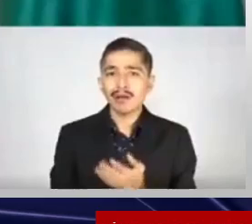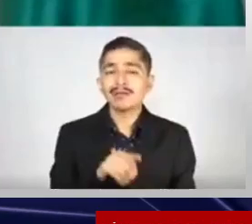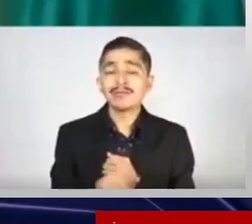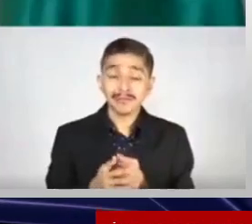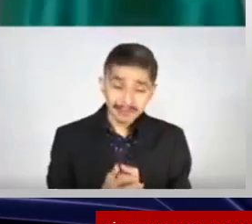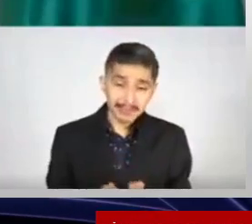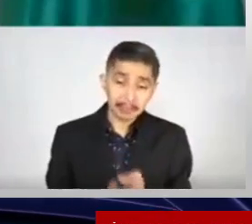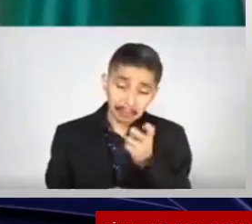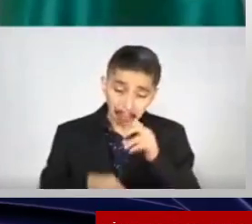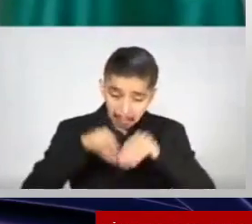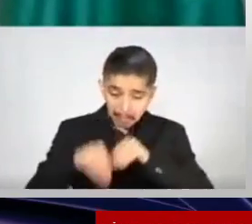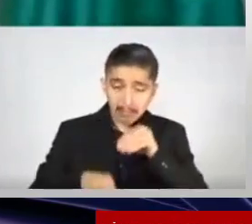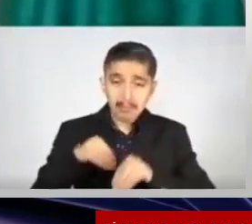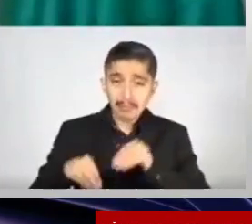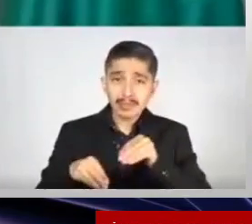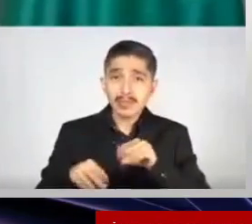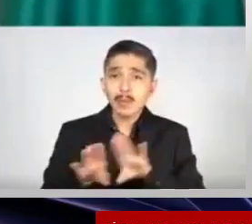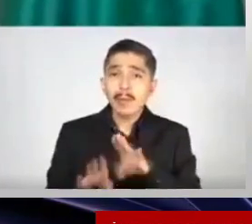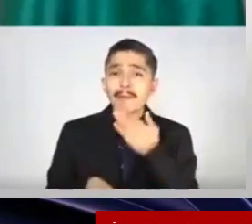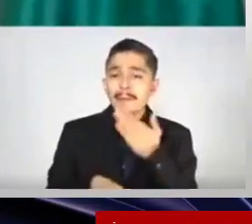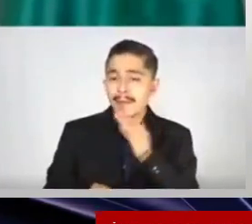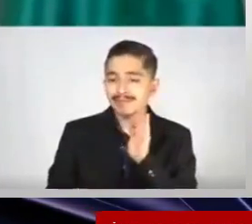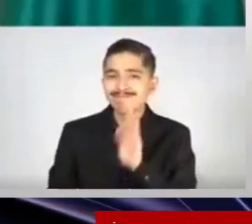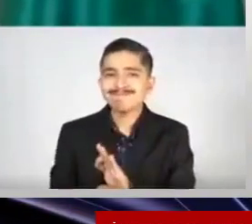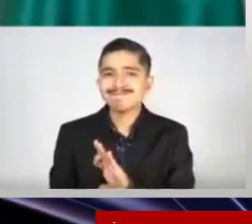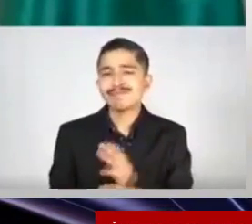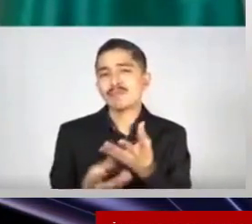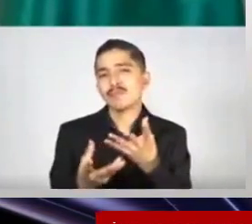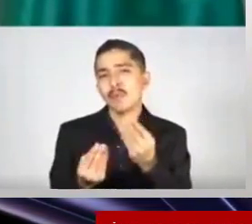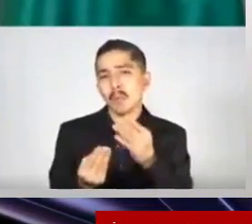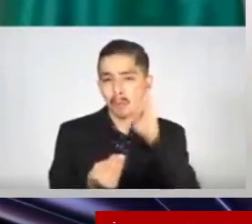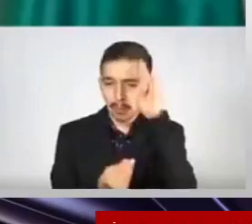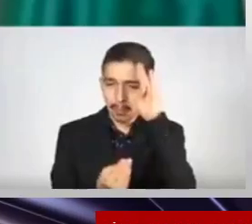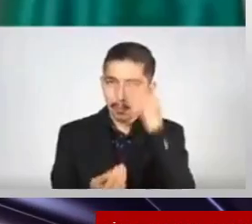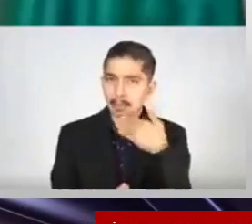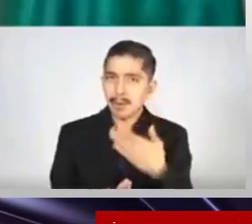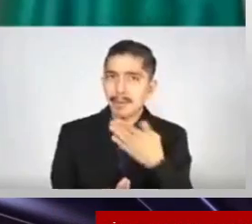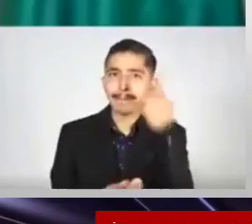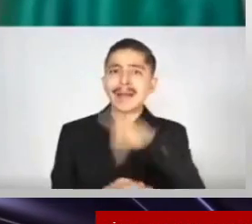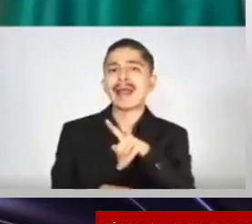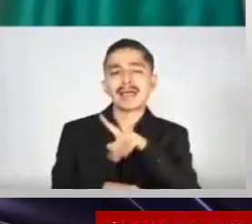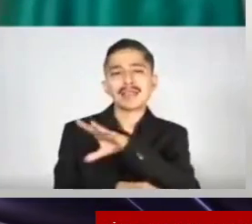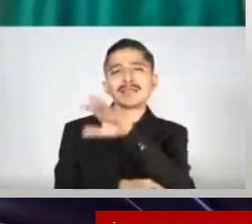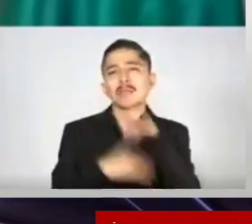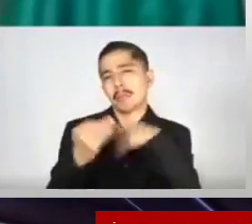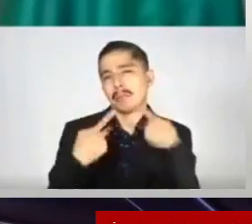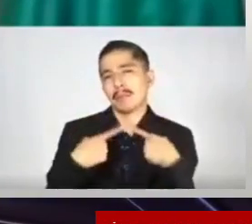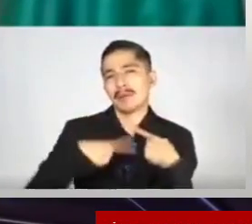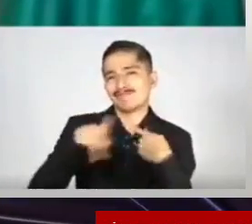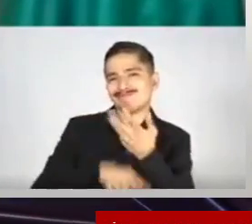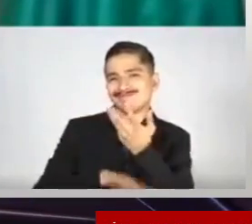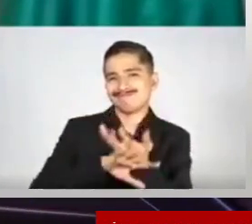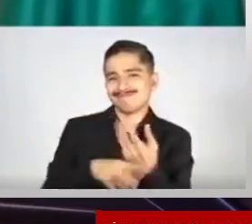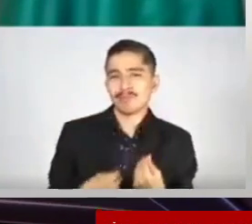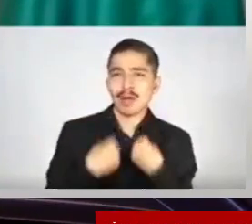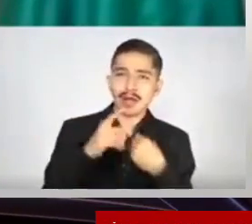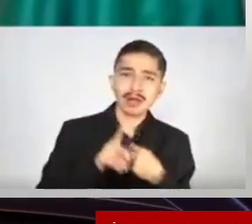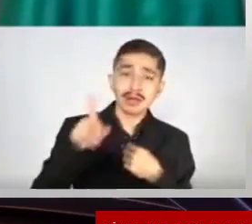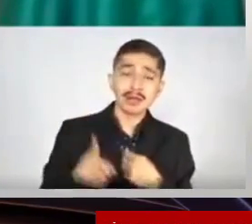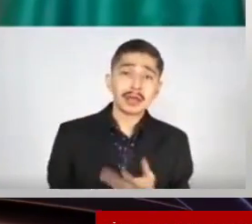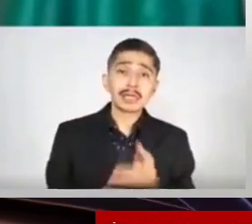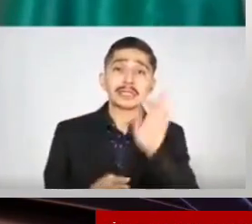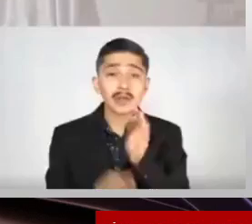con componentes que incluyen una visión de bienestar muy amplio para todos los estadounidenses